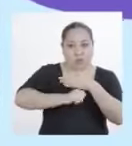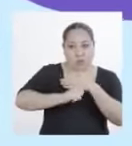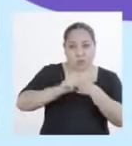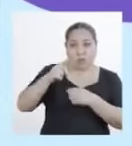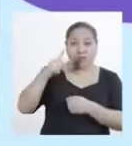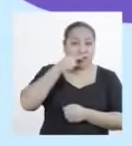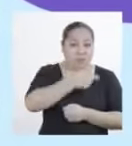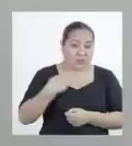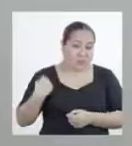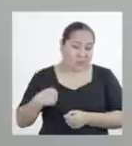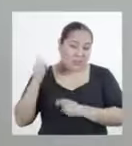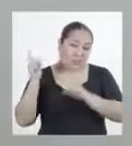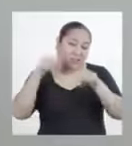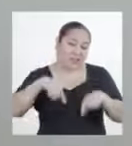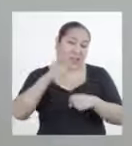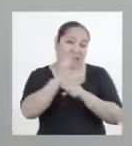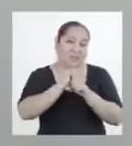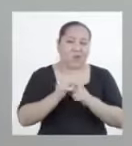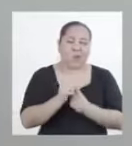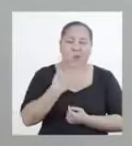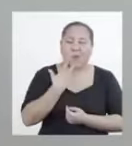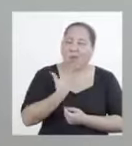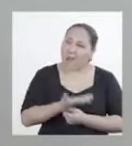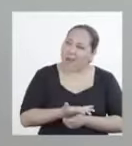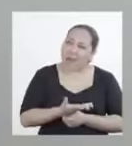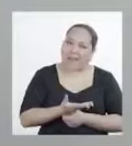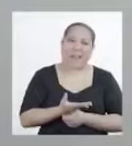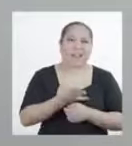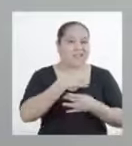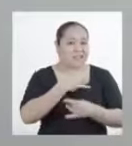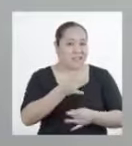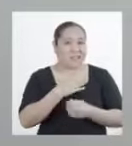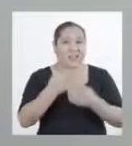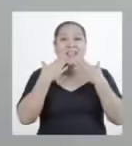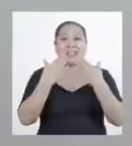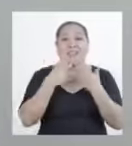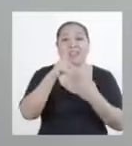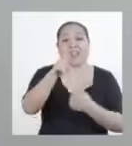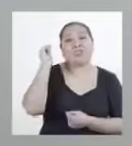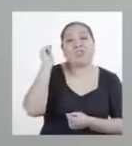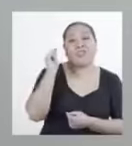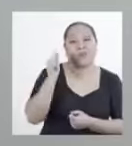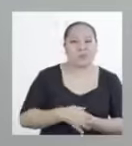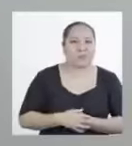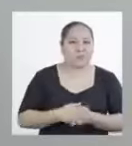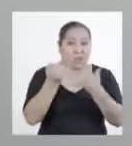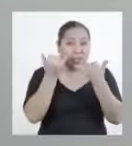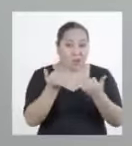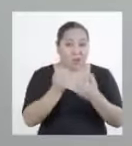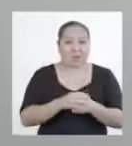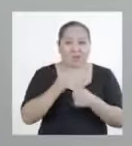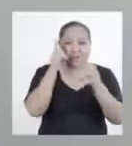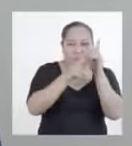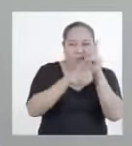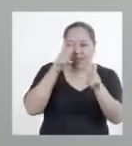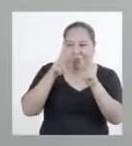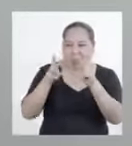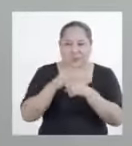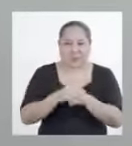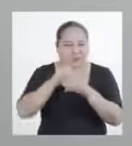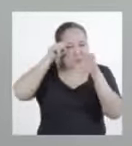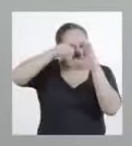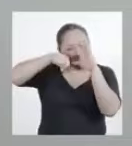chinos en nuestra sociedad ¡Wow! Ha sido demasiado interesante Muchas gracias por tu testimonio Y ahora vamos